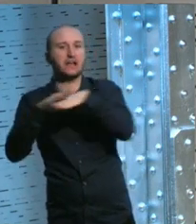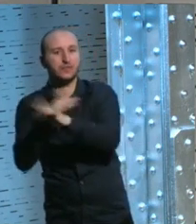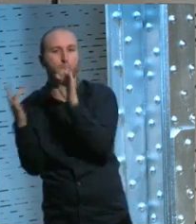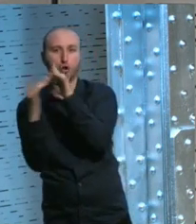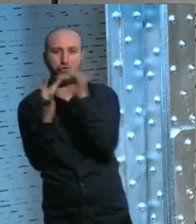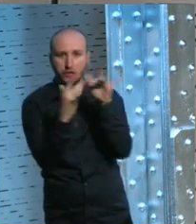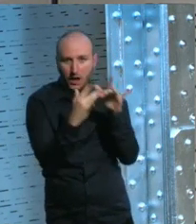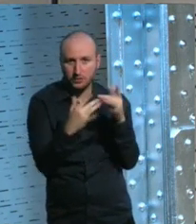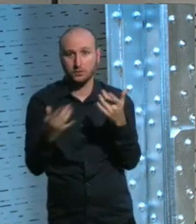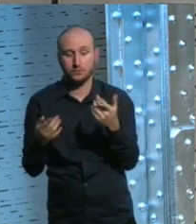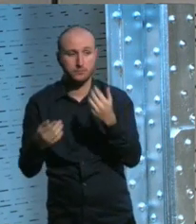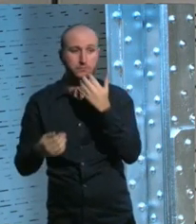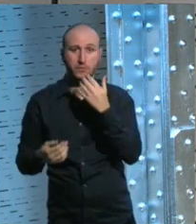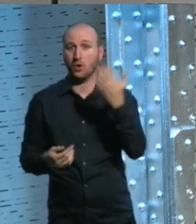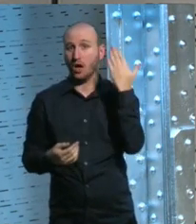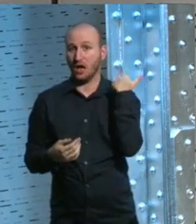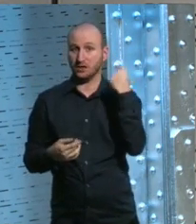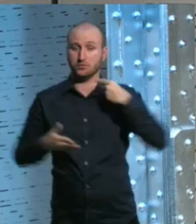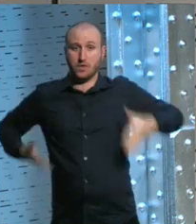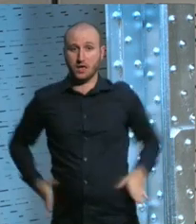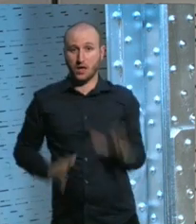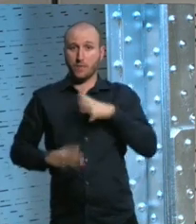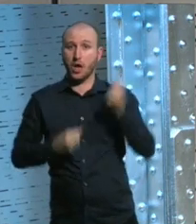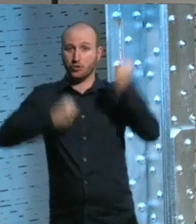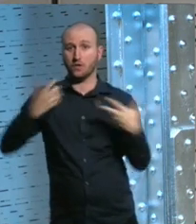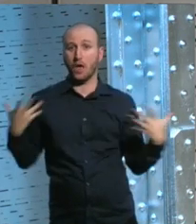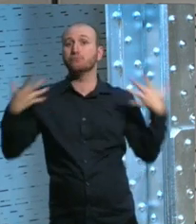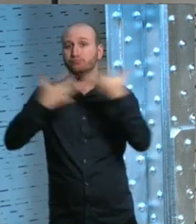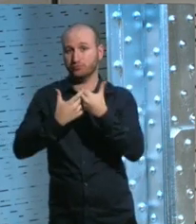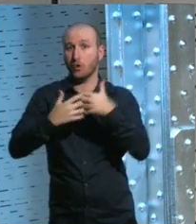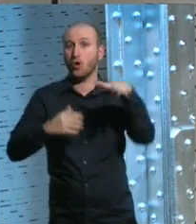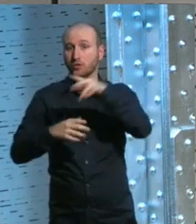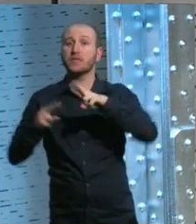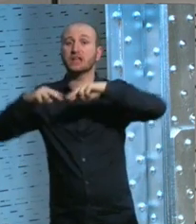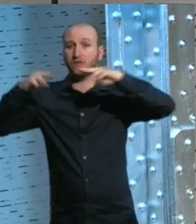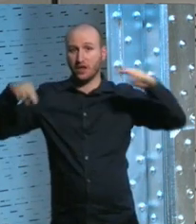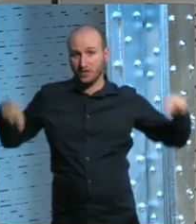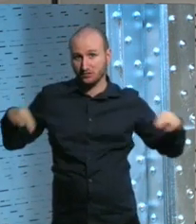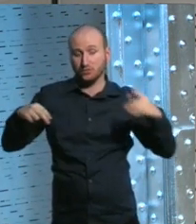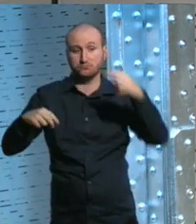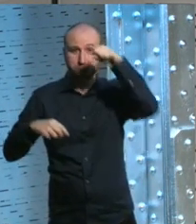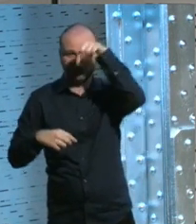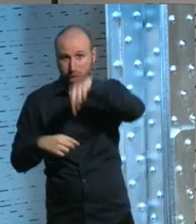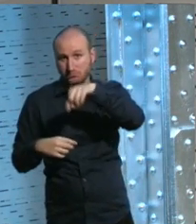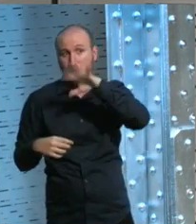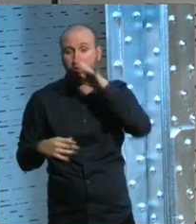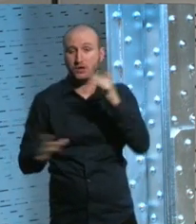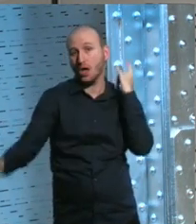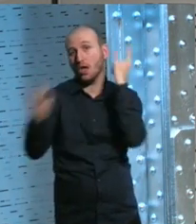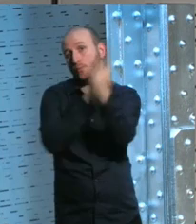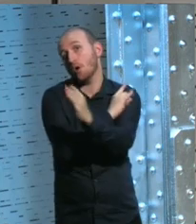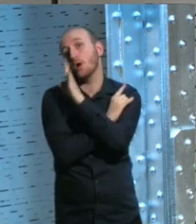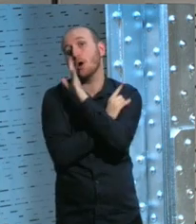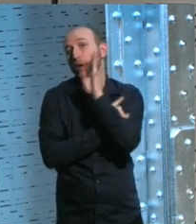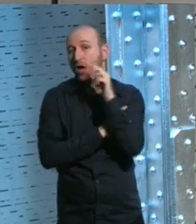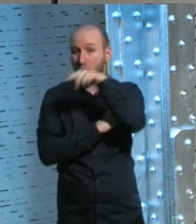hablar. Antier, mi hija tuvo un accidente de coche en San Francisco y pues llamó a su madre que vive allá